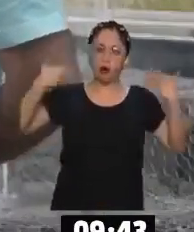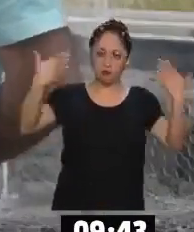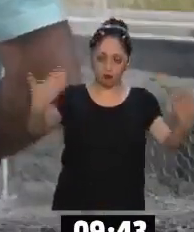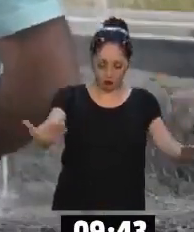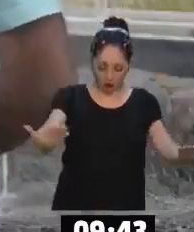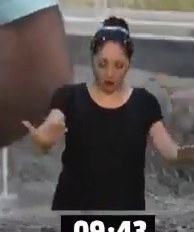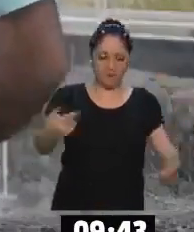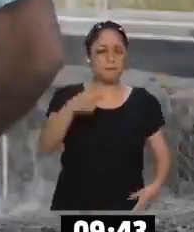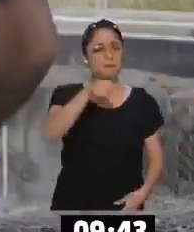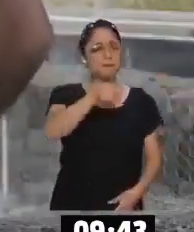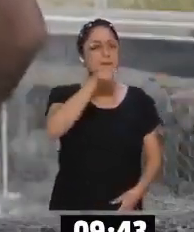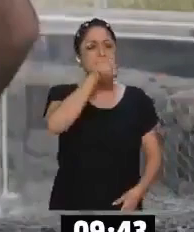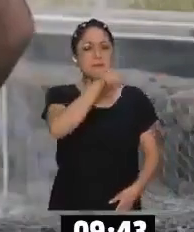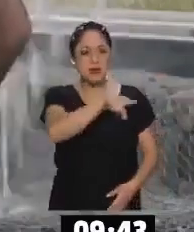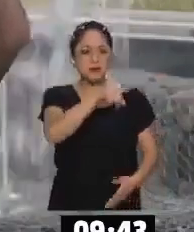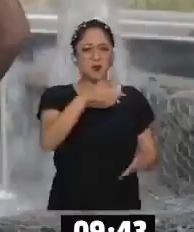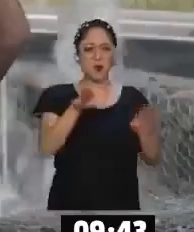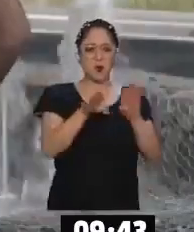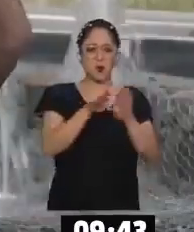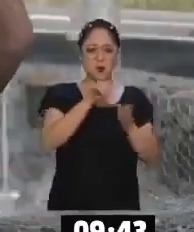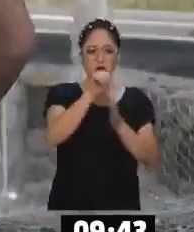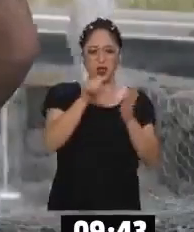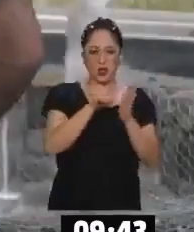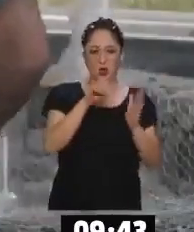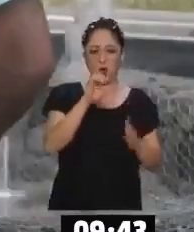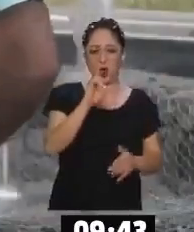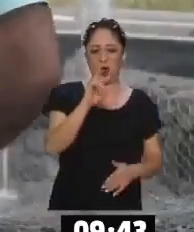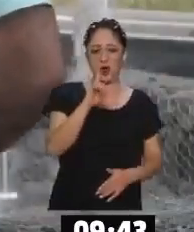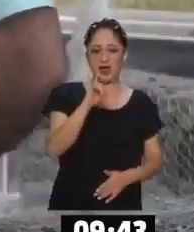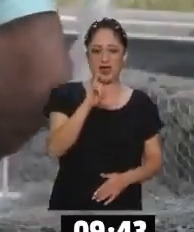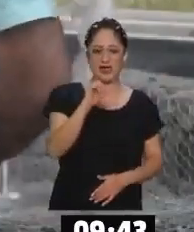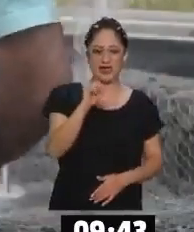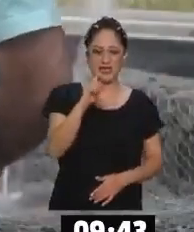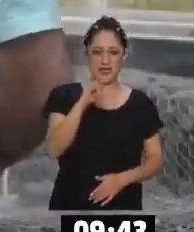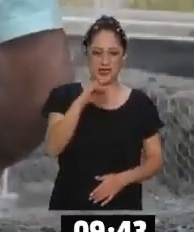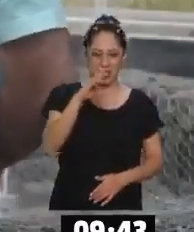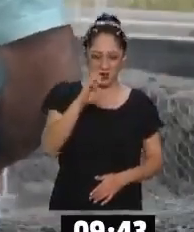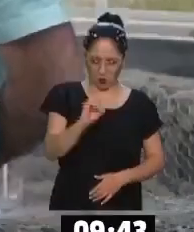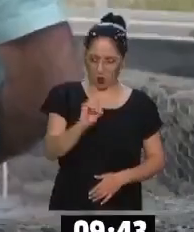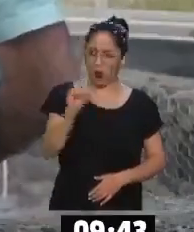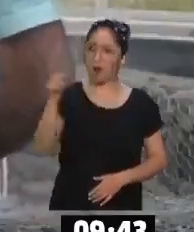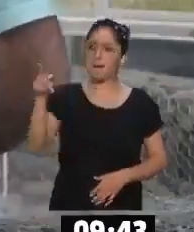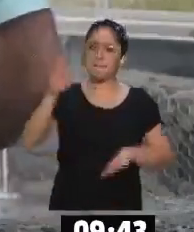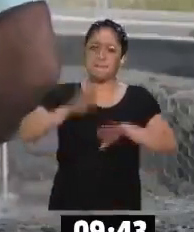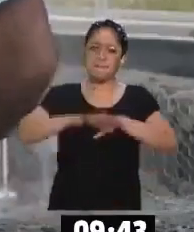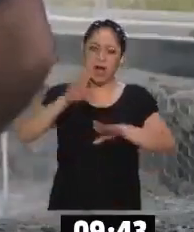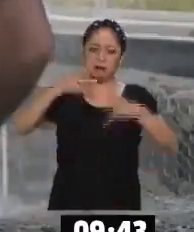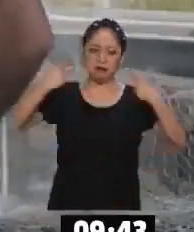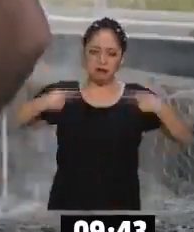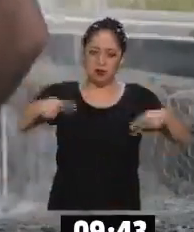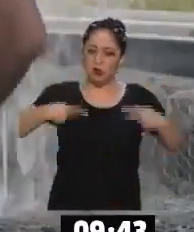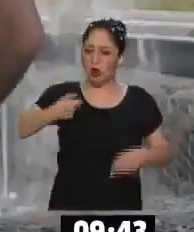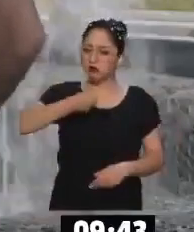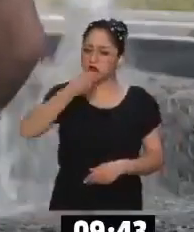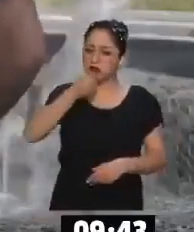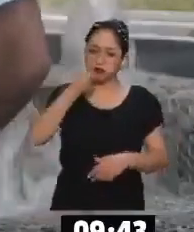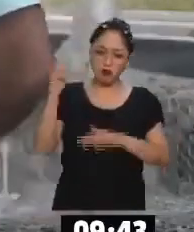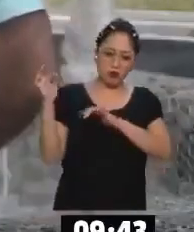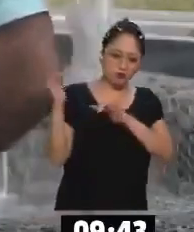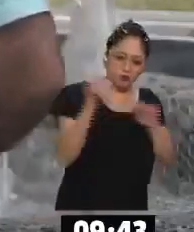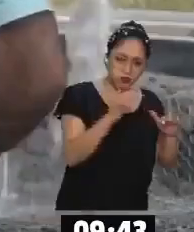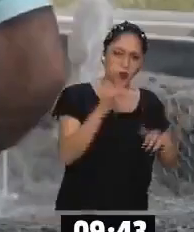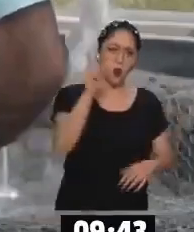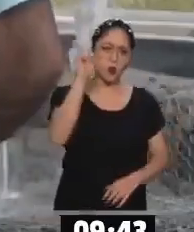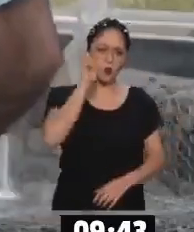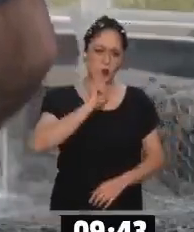centro holístico que particularmente atiende a personas adultas mayores y mujeres. También cuenta con una